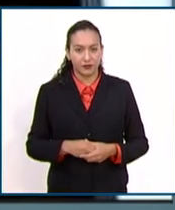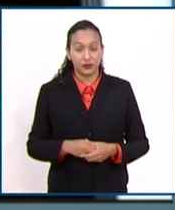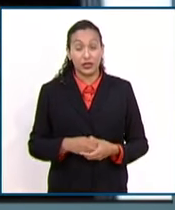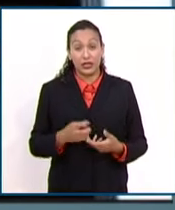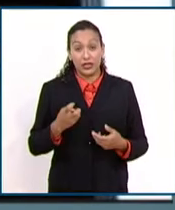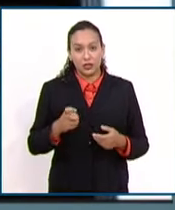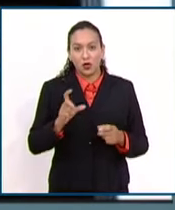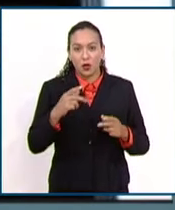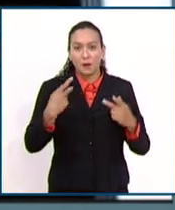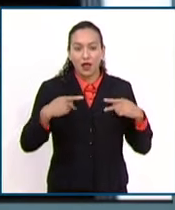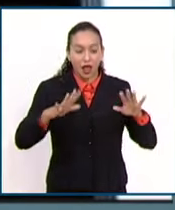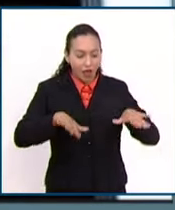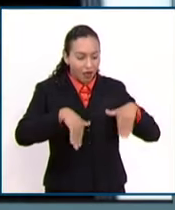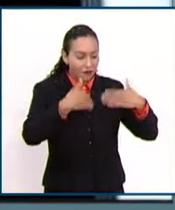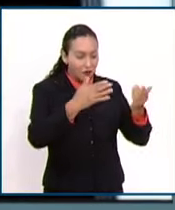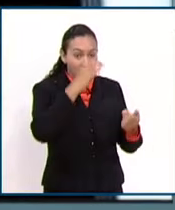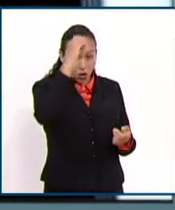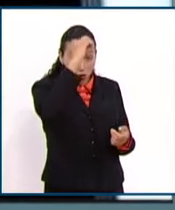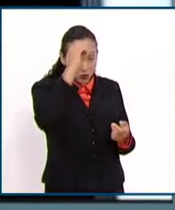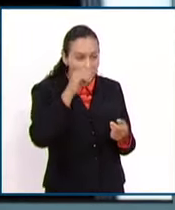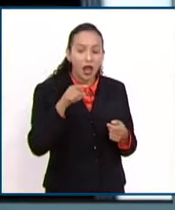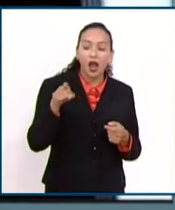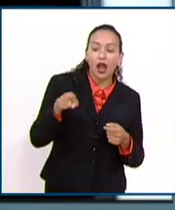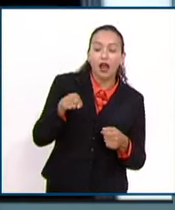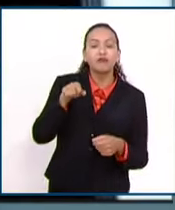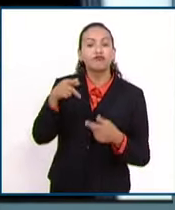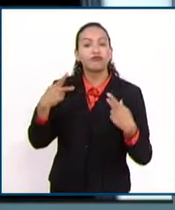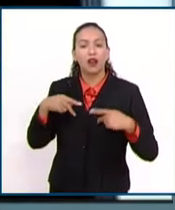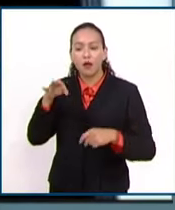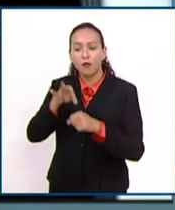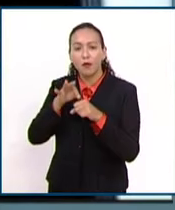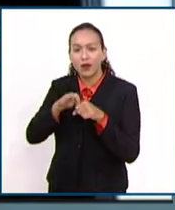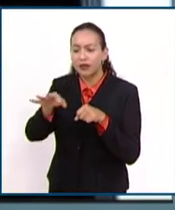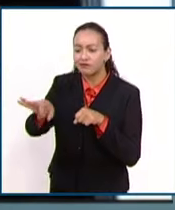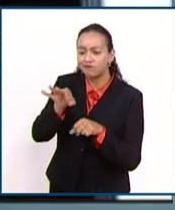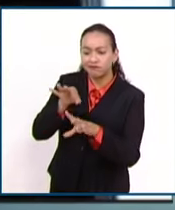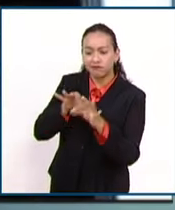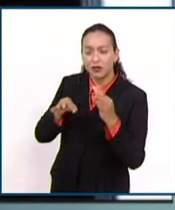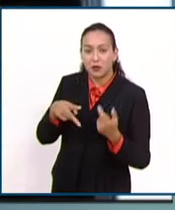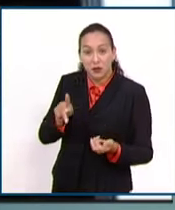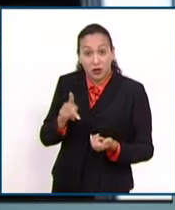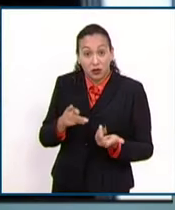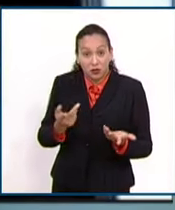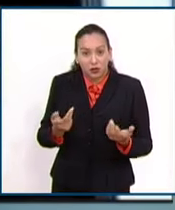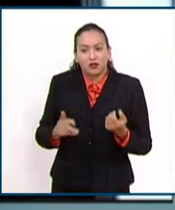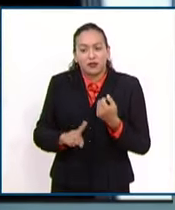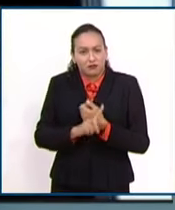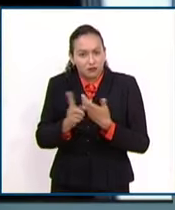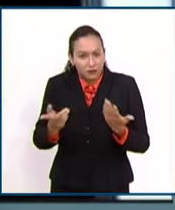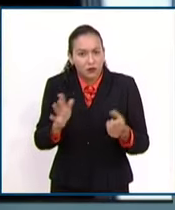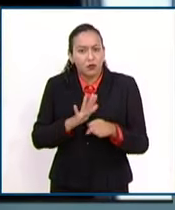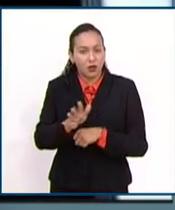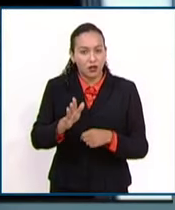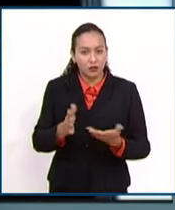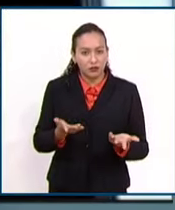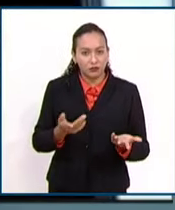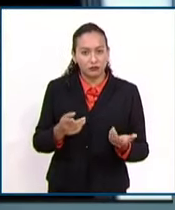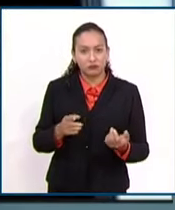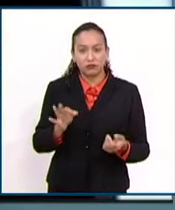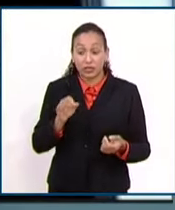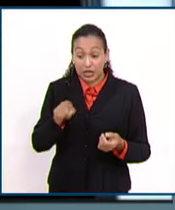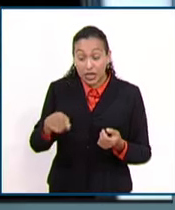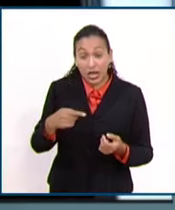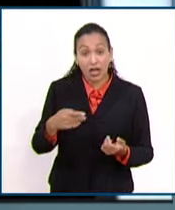influencias externas pueden comprometer la imparcialidad y la independencia del Poder Judicial, lo que podría también conducir a decisiones